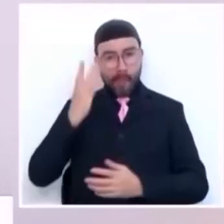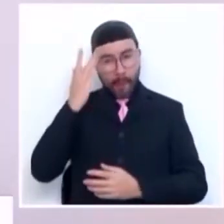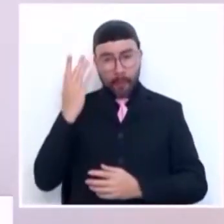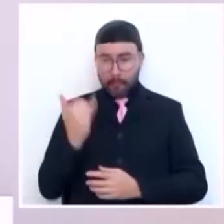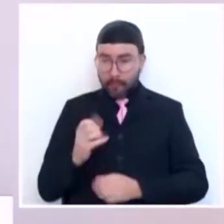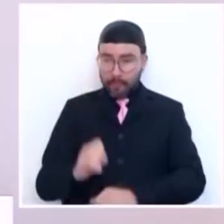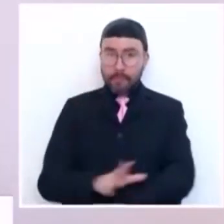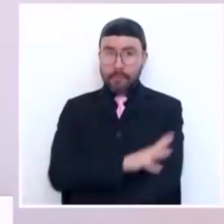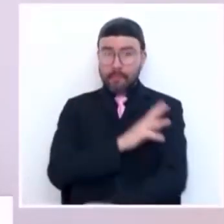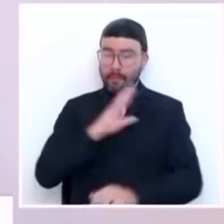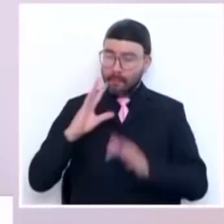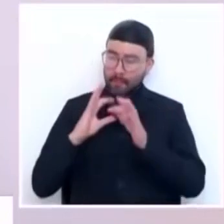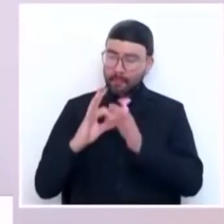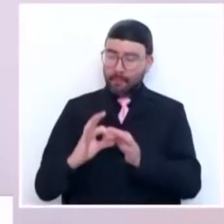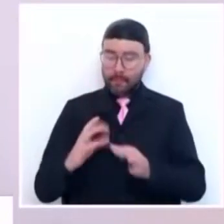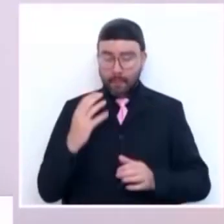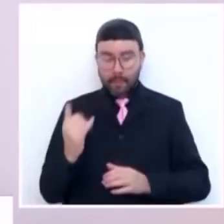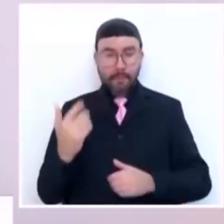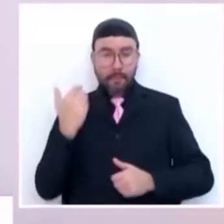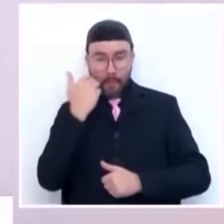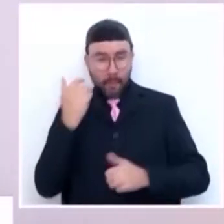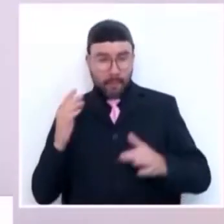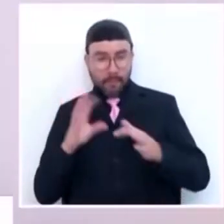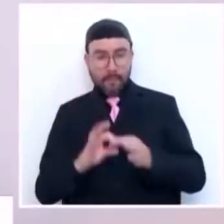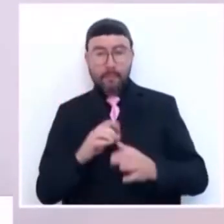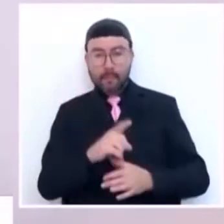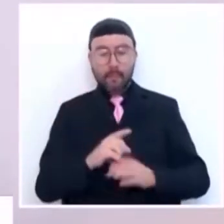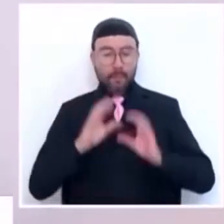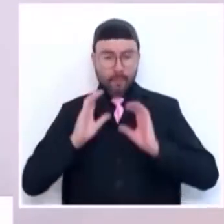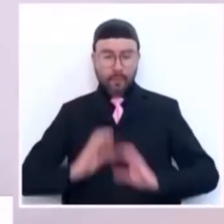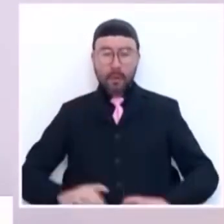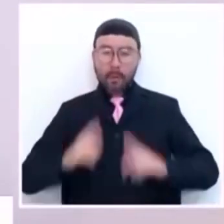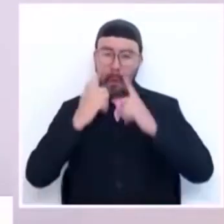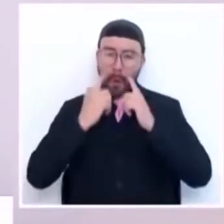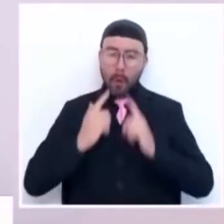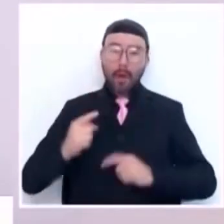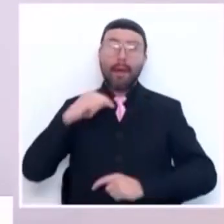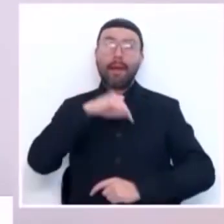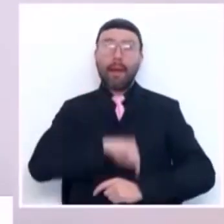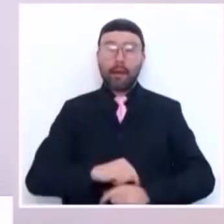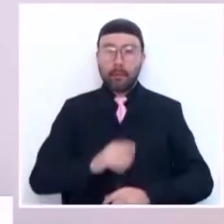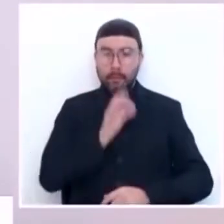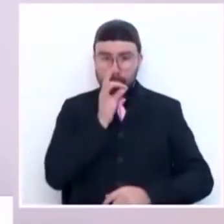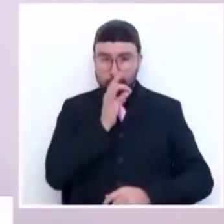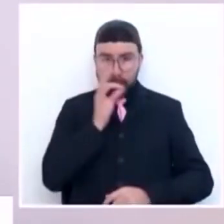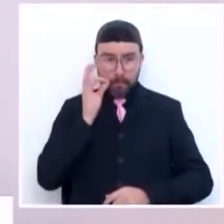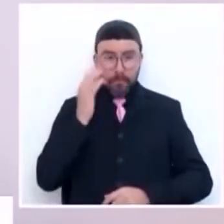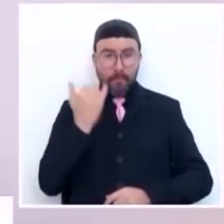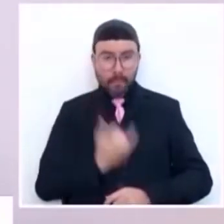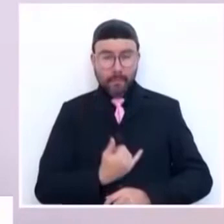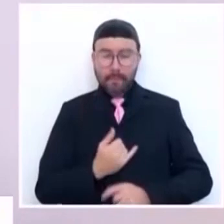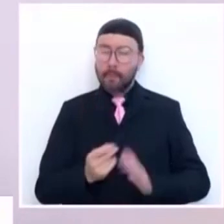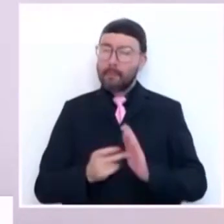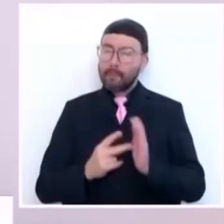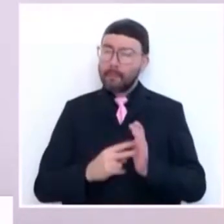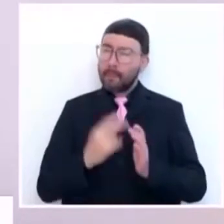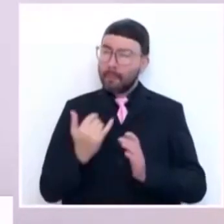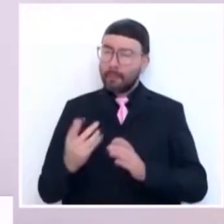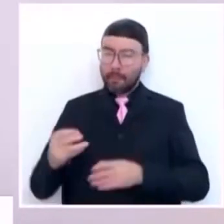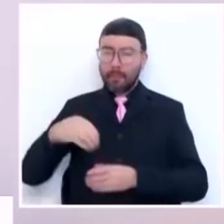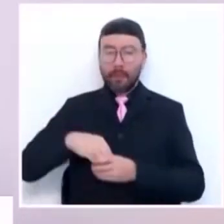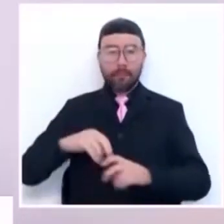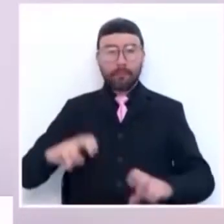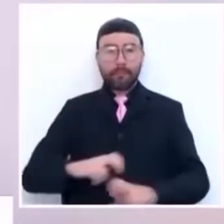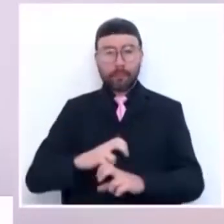van de la mano con la enfermedad, el cuerpo llora lo que el alma oculta. Y por lo menos en nuestro Parque de la